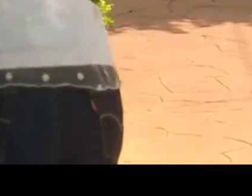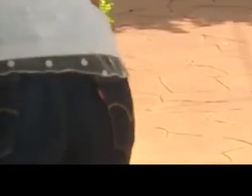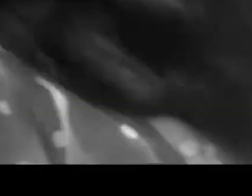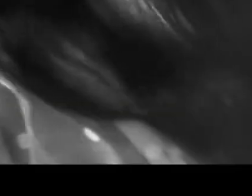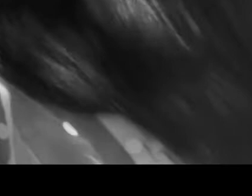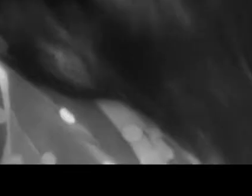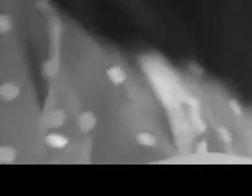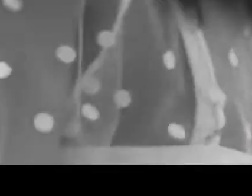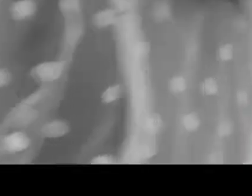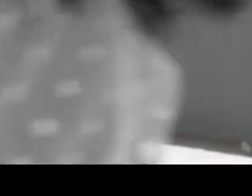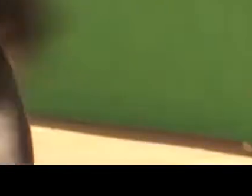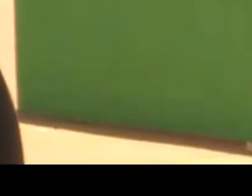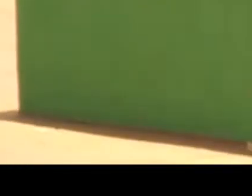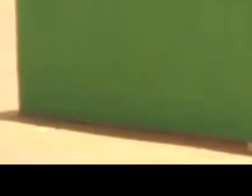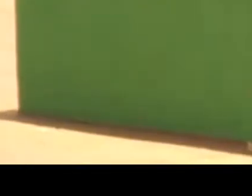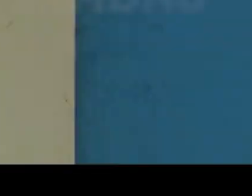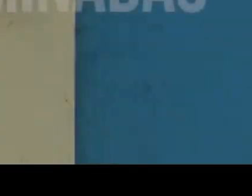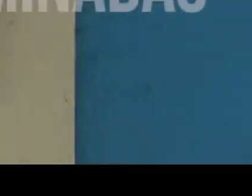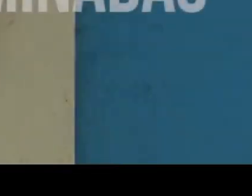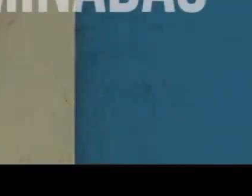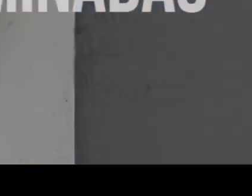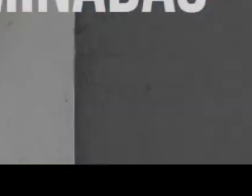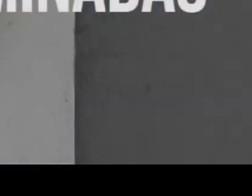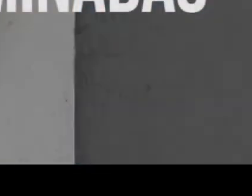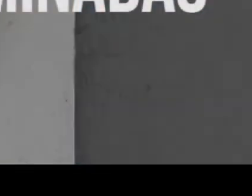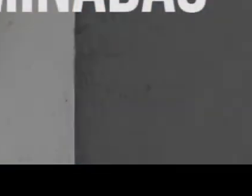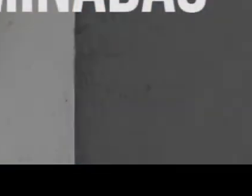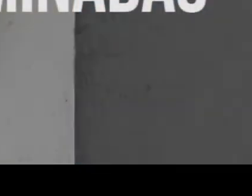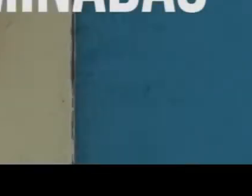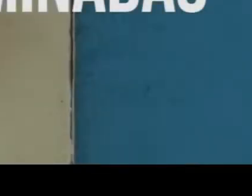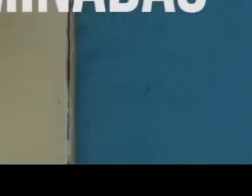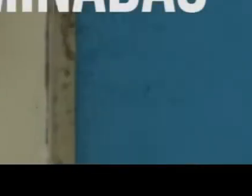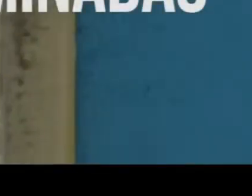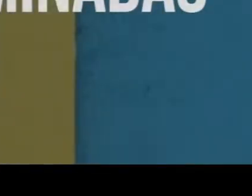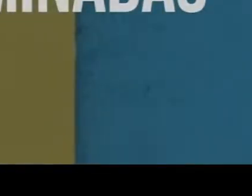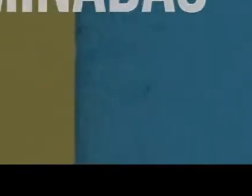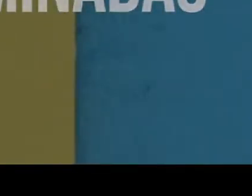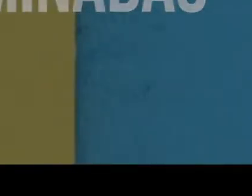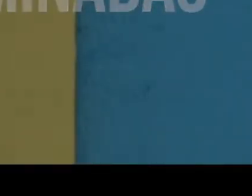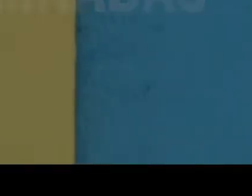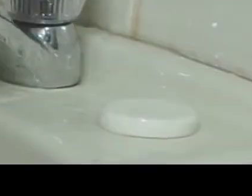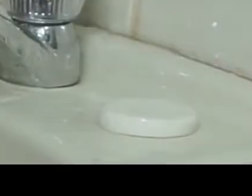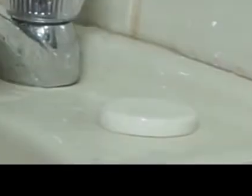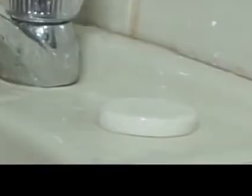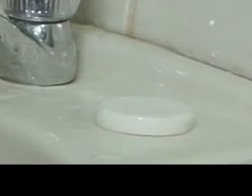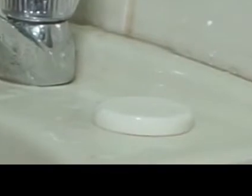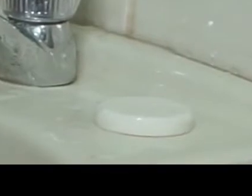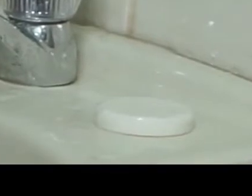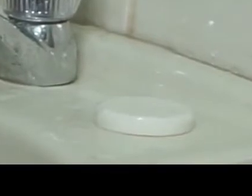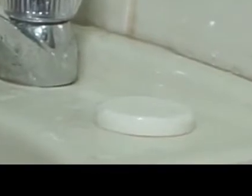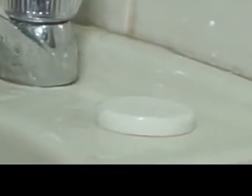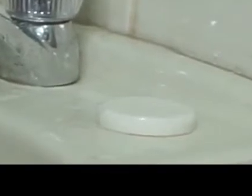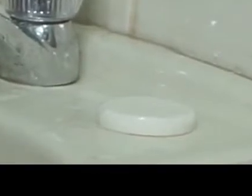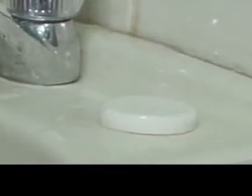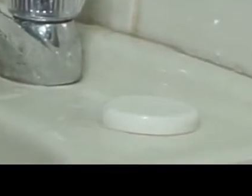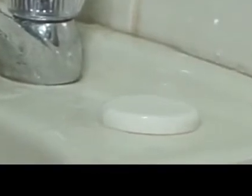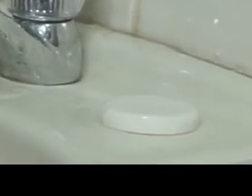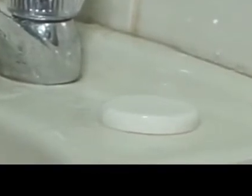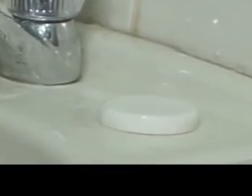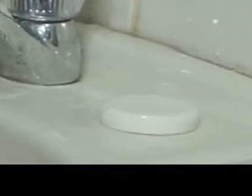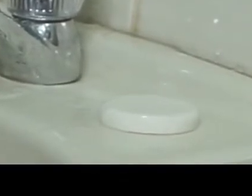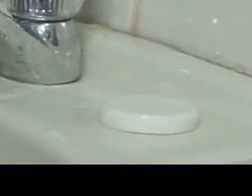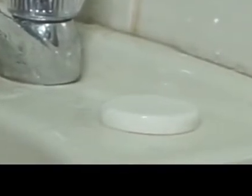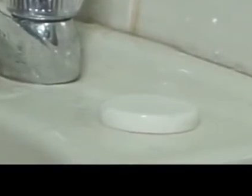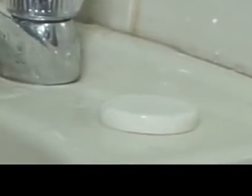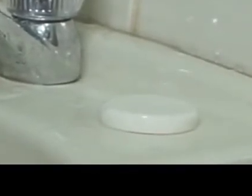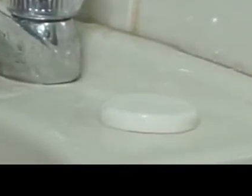se propagan de persona a persona y al entrar en contacto con objetos contaminados. Lavemos nuestras manos frecuentemente con agua